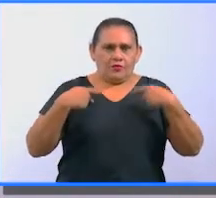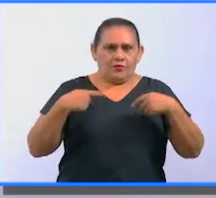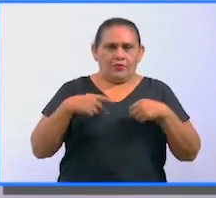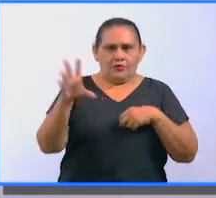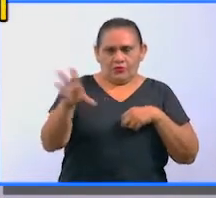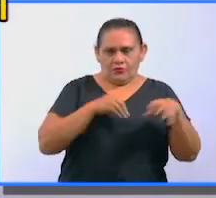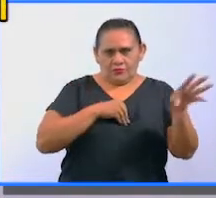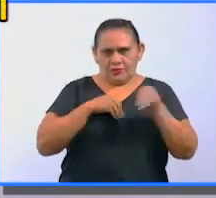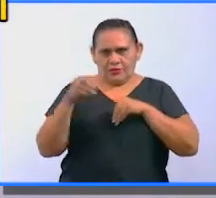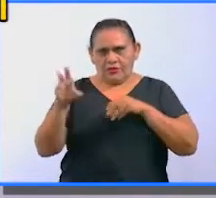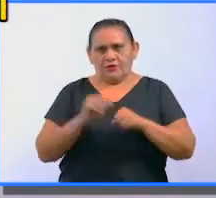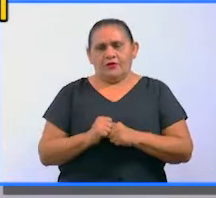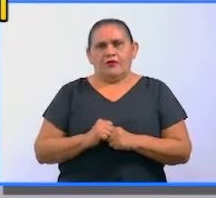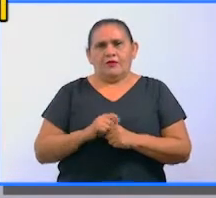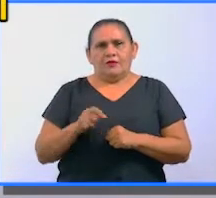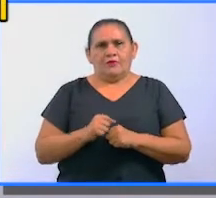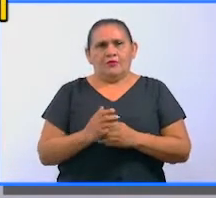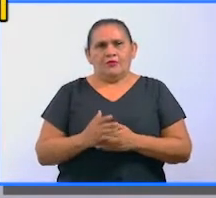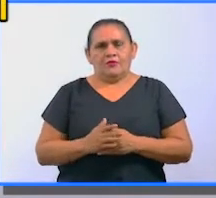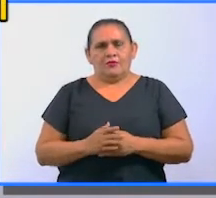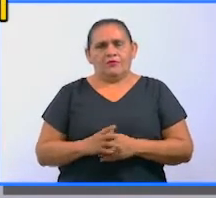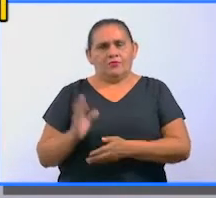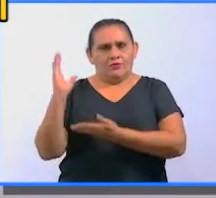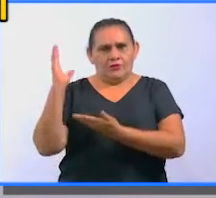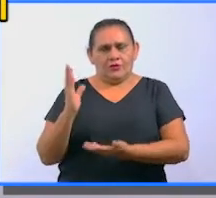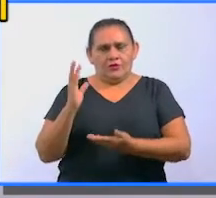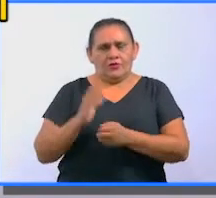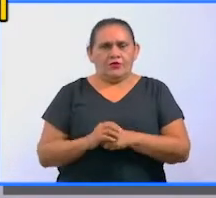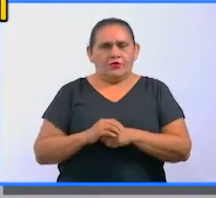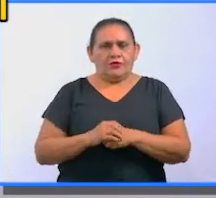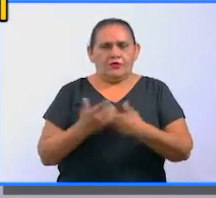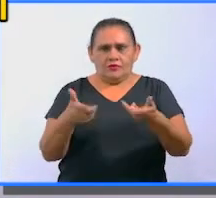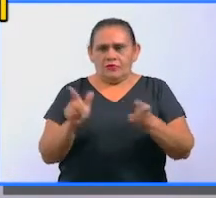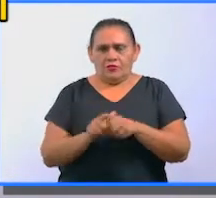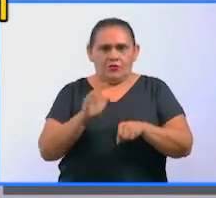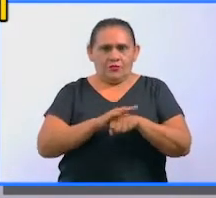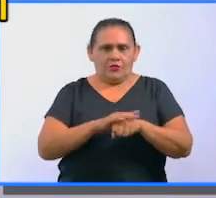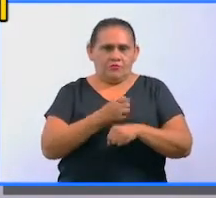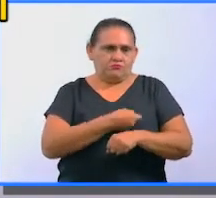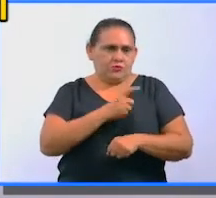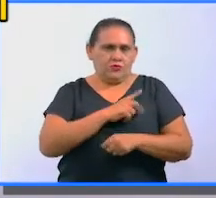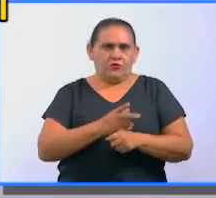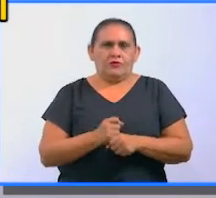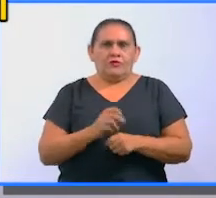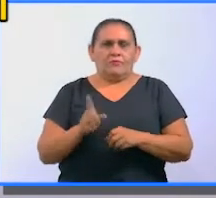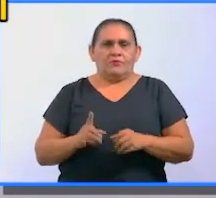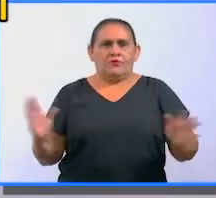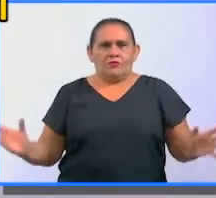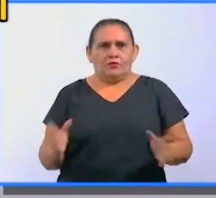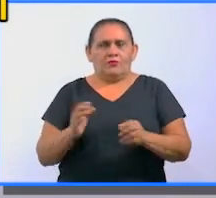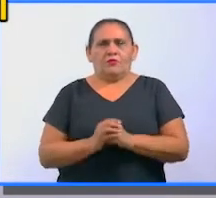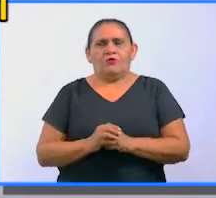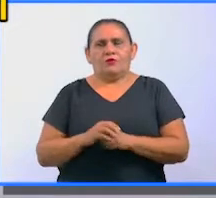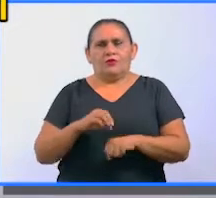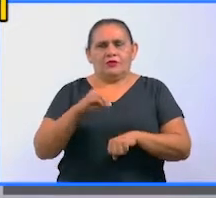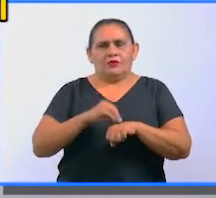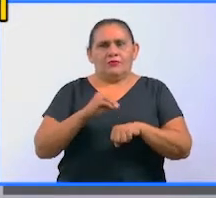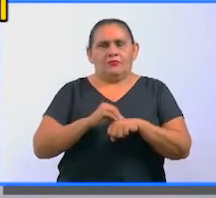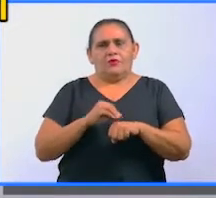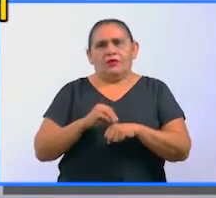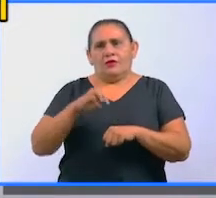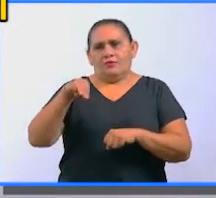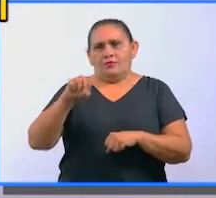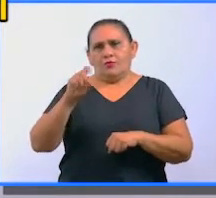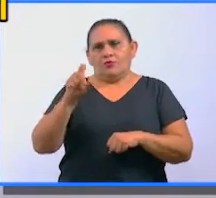contagiadas. A la presencia de las brigadas especiales de amigos de la salud, se suma la instalación de módulos itinerantes para la toma de